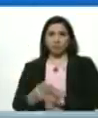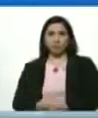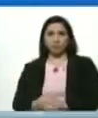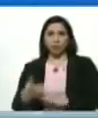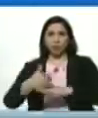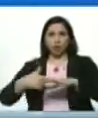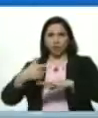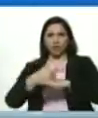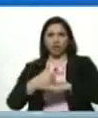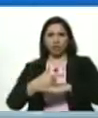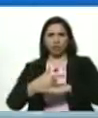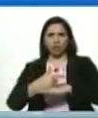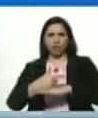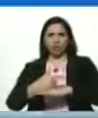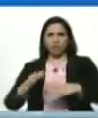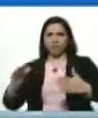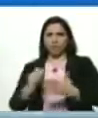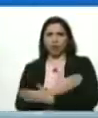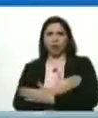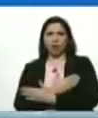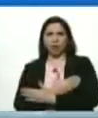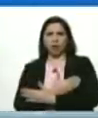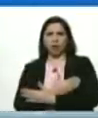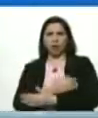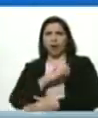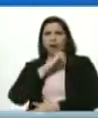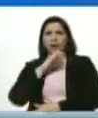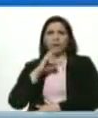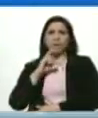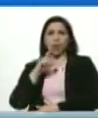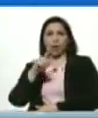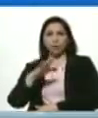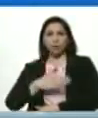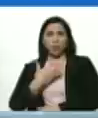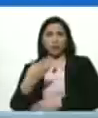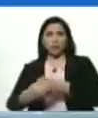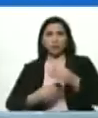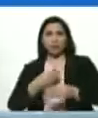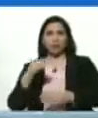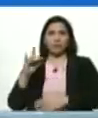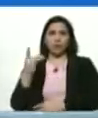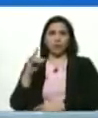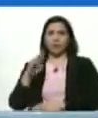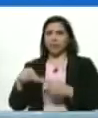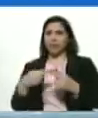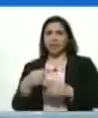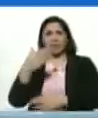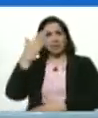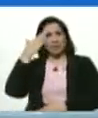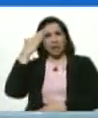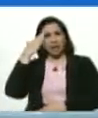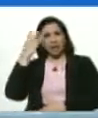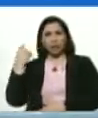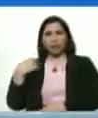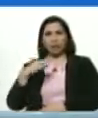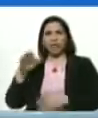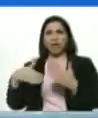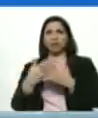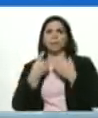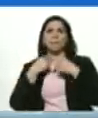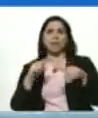gobierno de facto sacaron a evo morales y ahí se puede aplicar en bolivia nadie sabe lo que tiene hasta que lo pierde